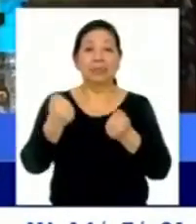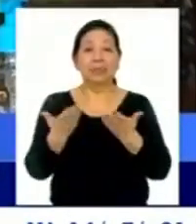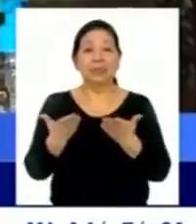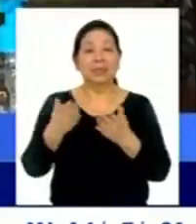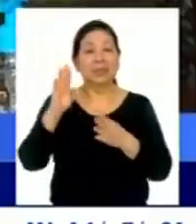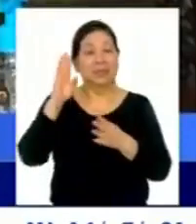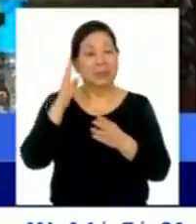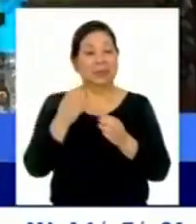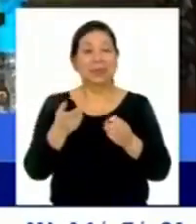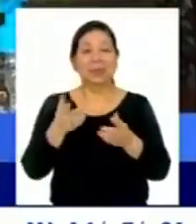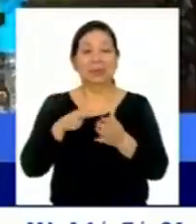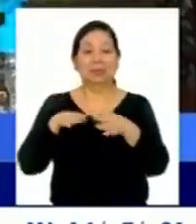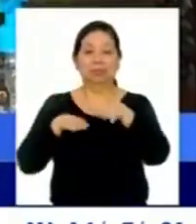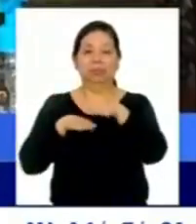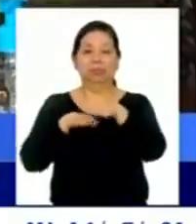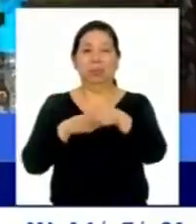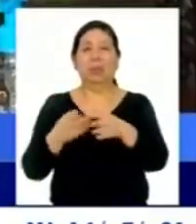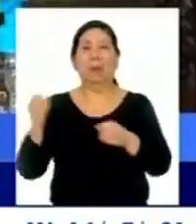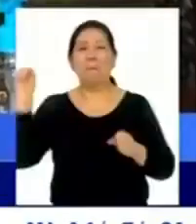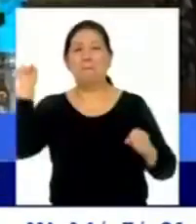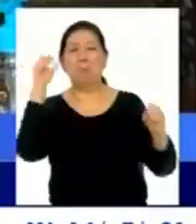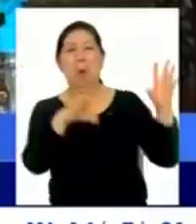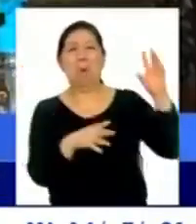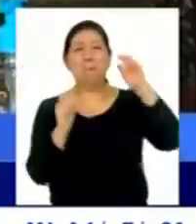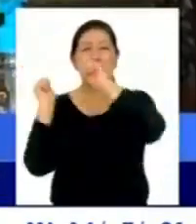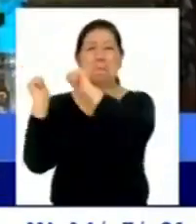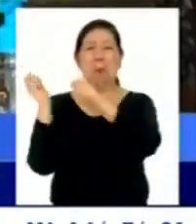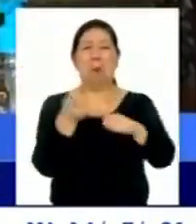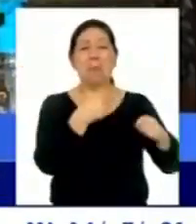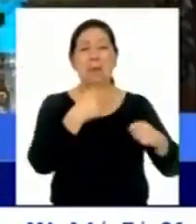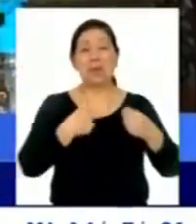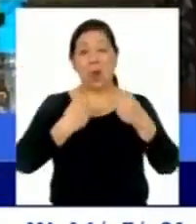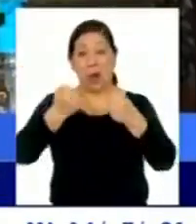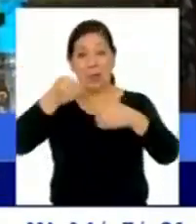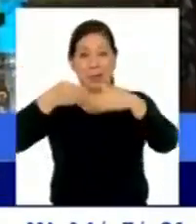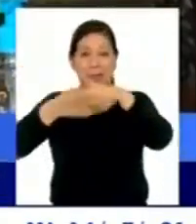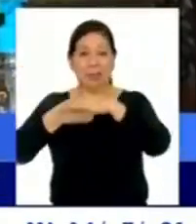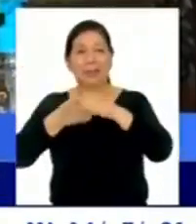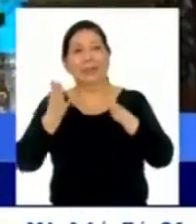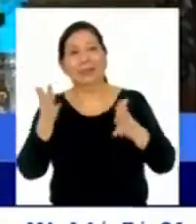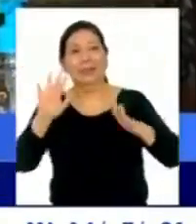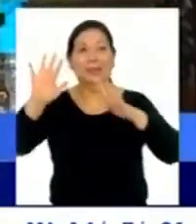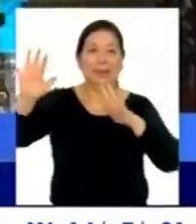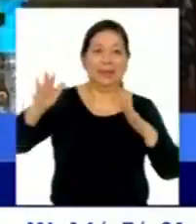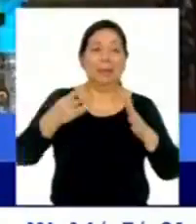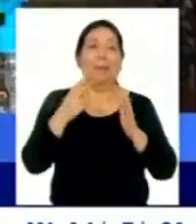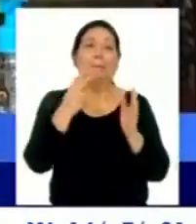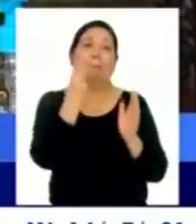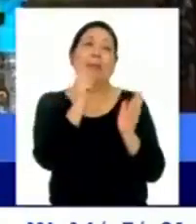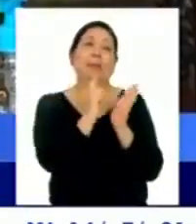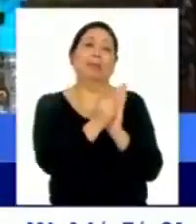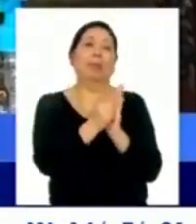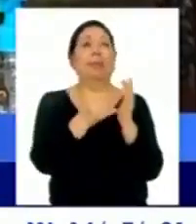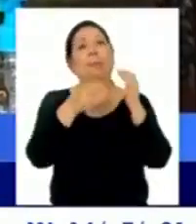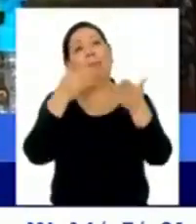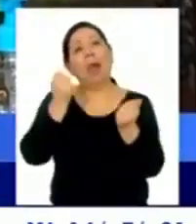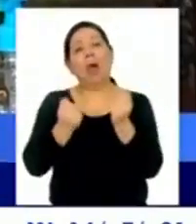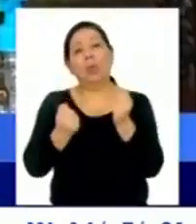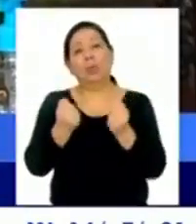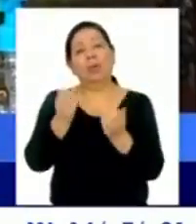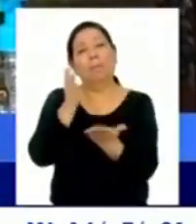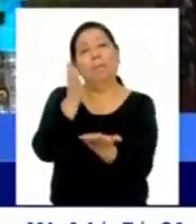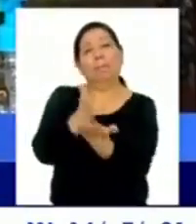carro oficial y empezaron a apedrear, a palear el carro. Hemos estado como entre 15 a 20 minutos inmovilizados ahí